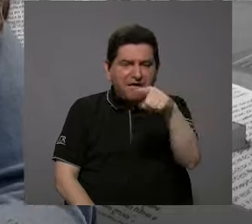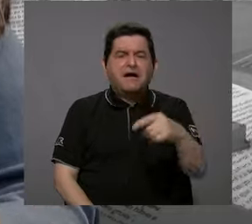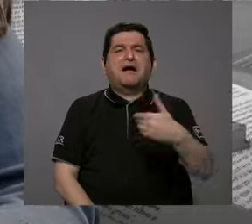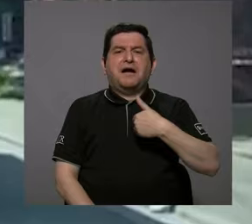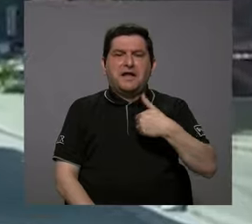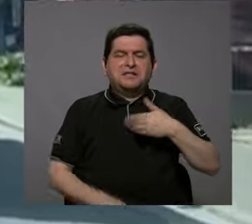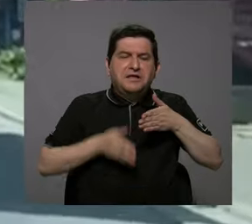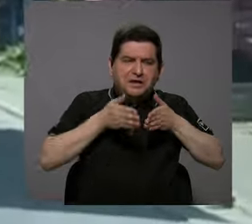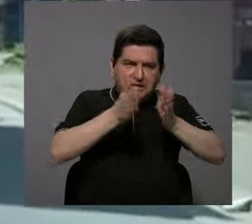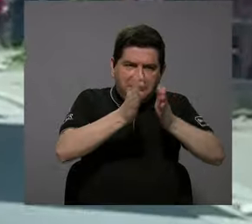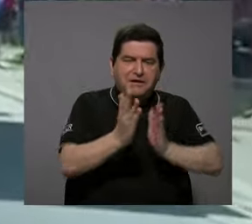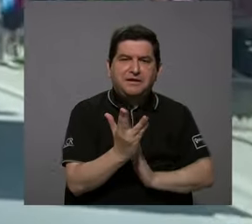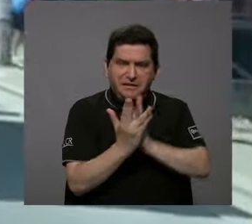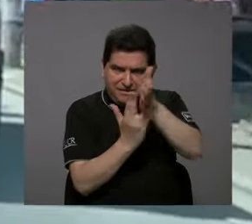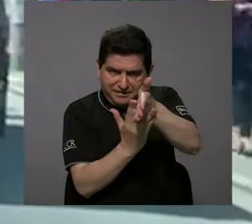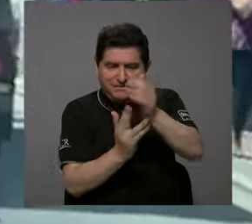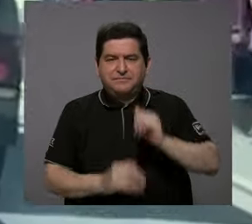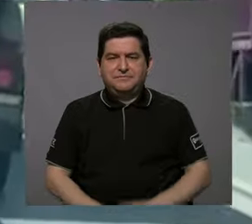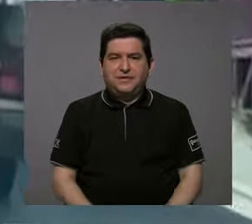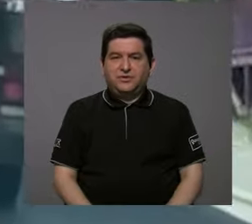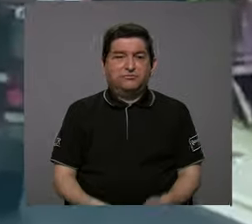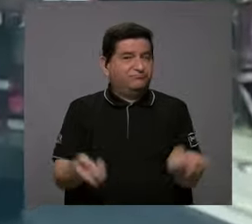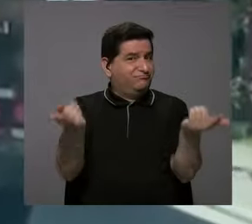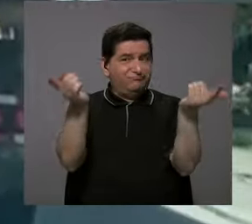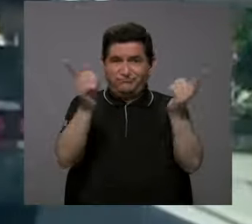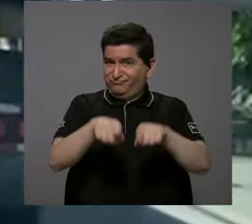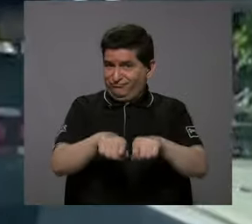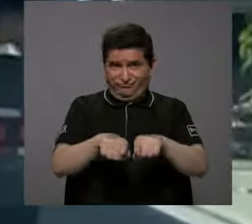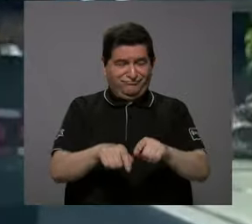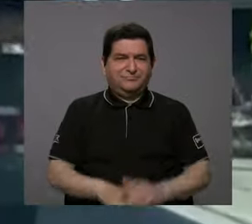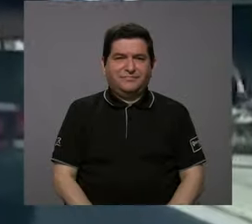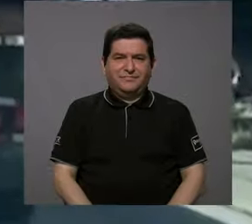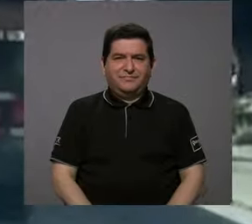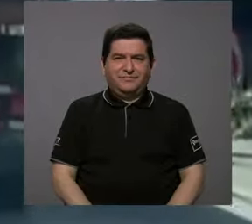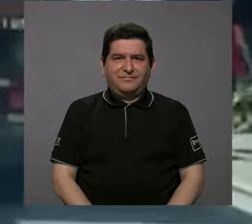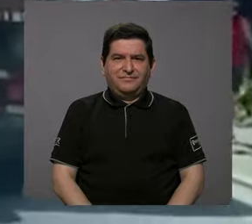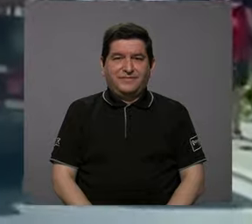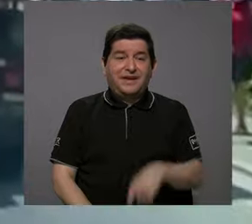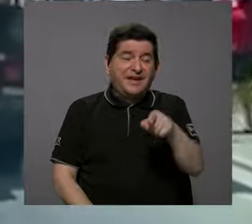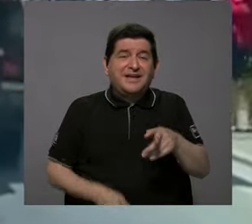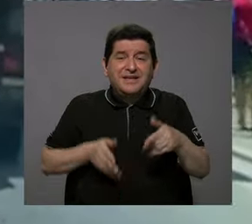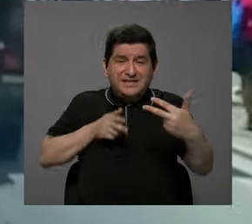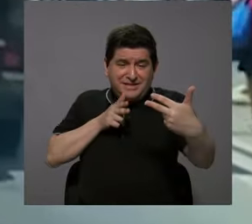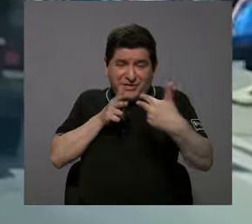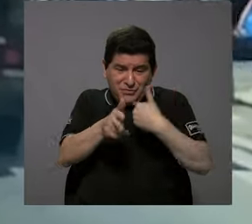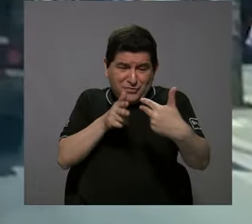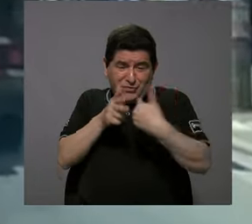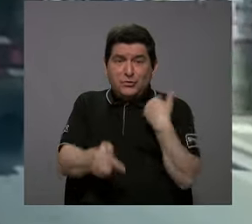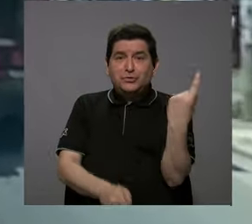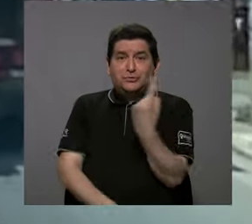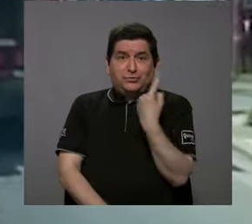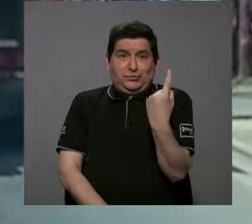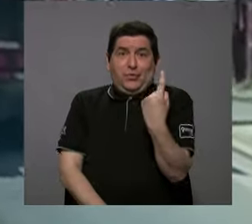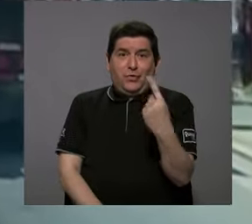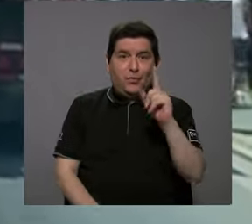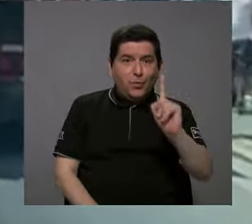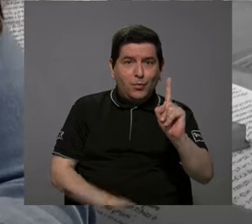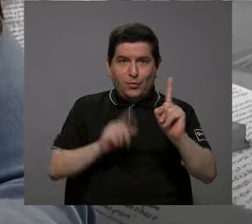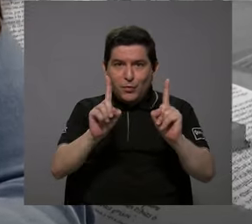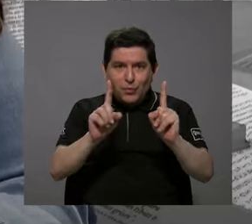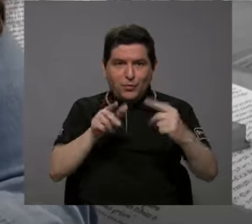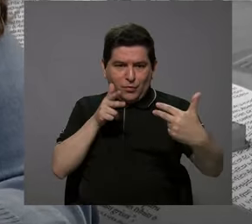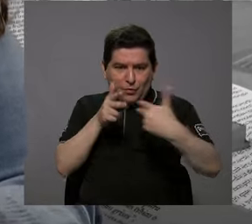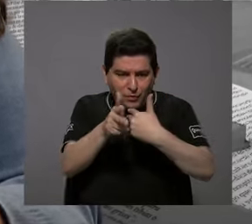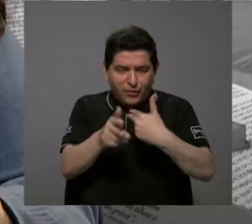tener sus rutas de acceso no sucedió entonces Esas escueta calle de Un carril para arriba y Un carril para abajo